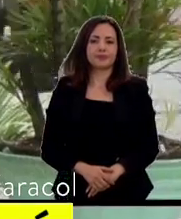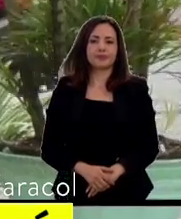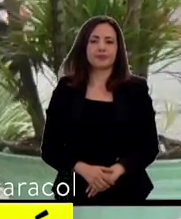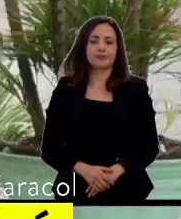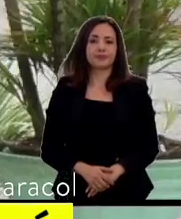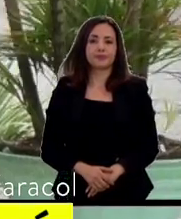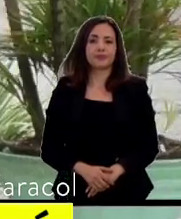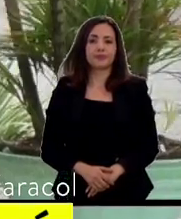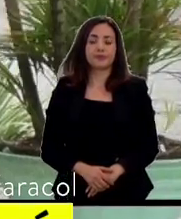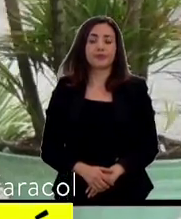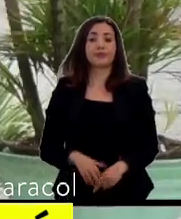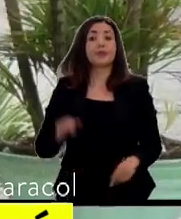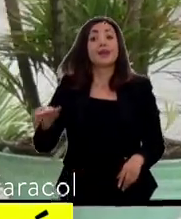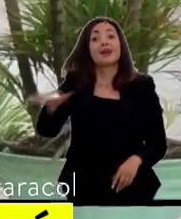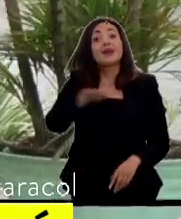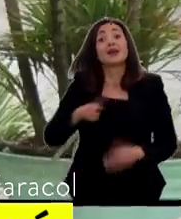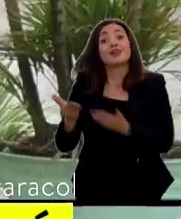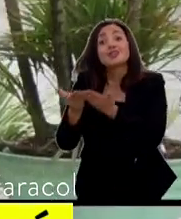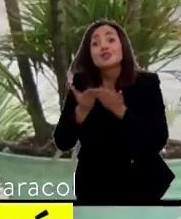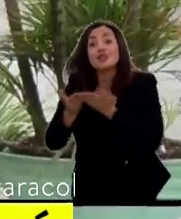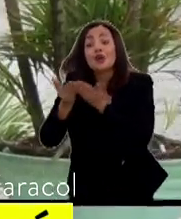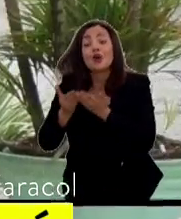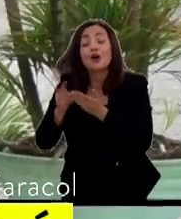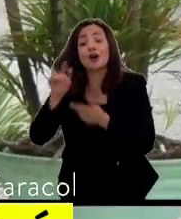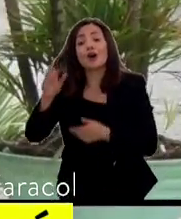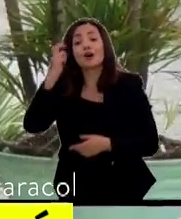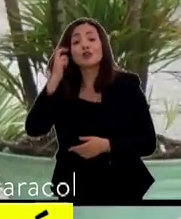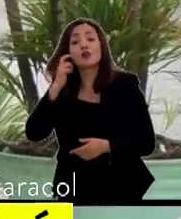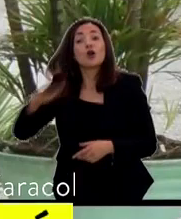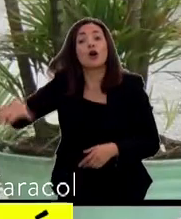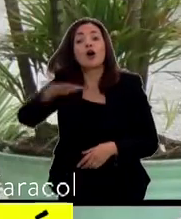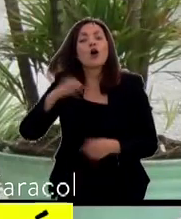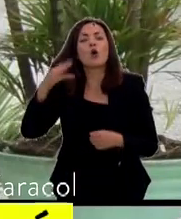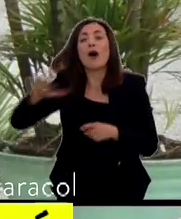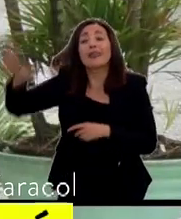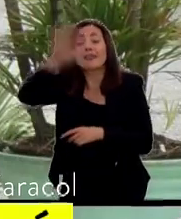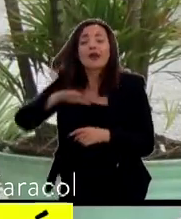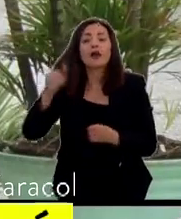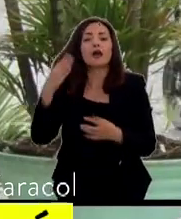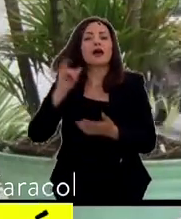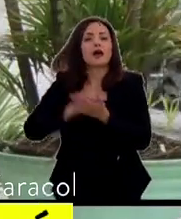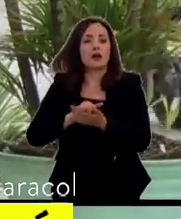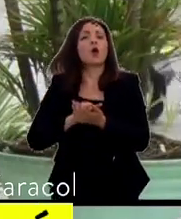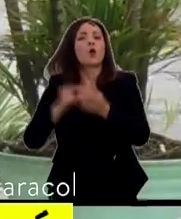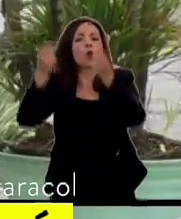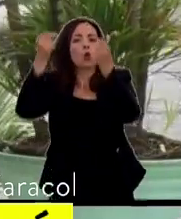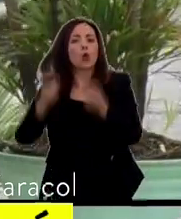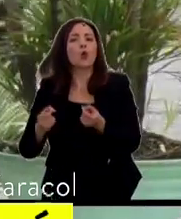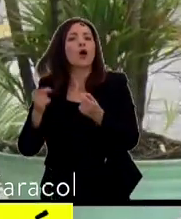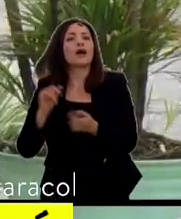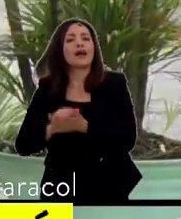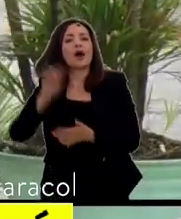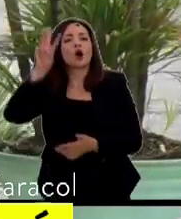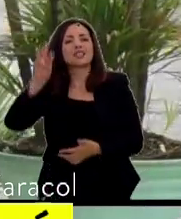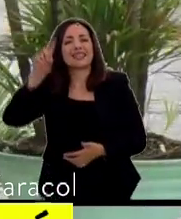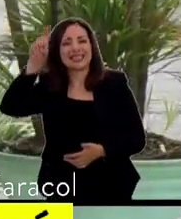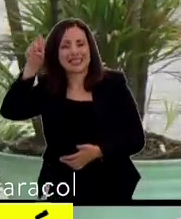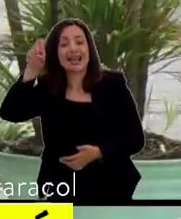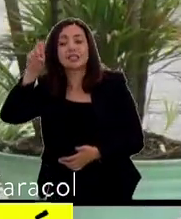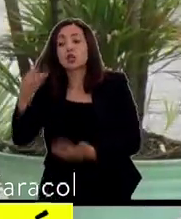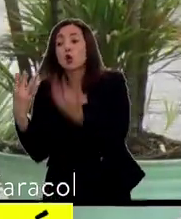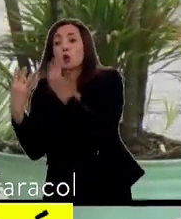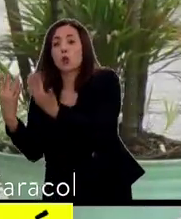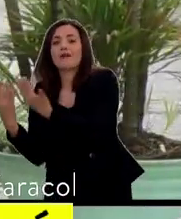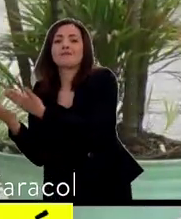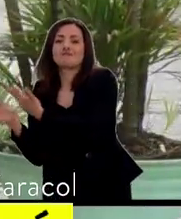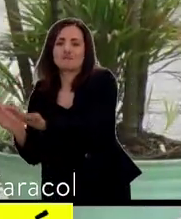En el departamento del Chocó actualmente hay 196 casos confirmados de coronavirus, de ellos 9 personas han fallecido, 2